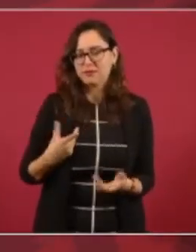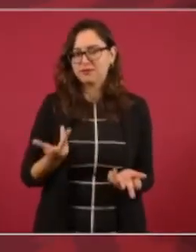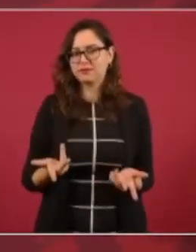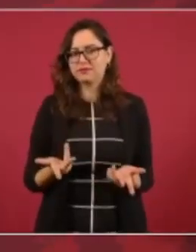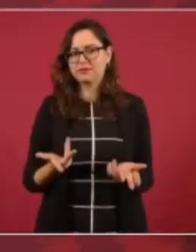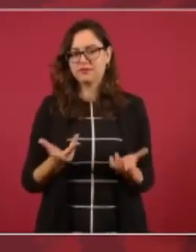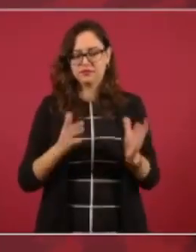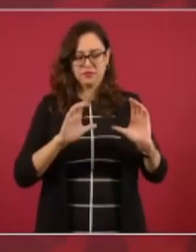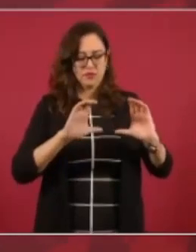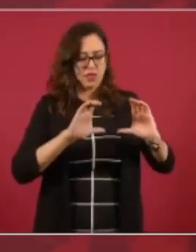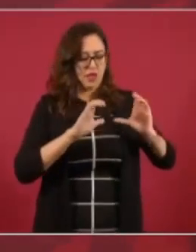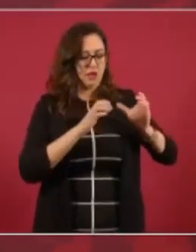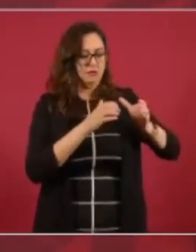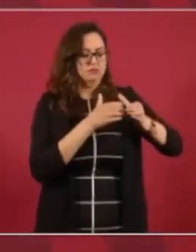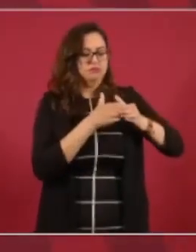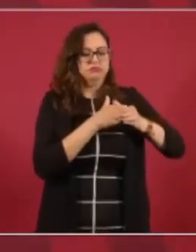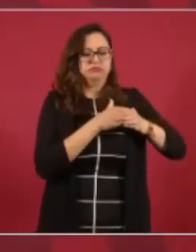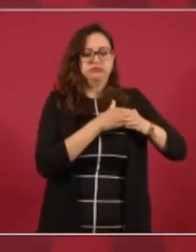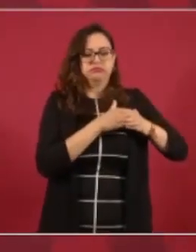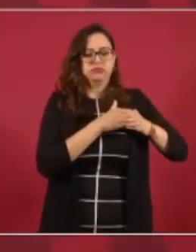actúe en nombre de todo el pueblo,